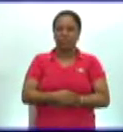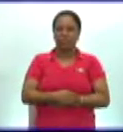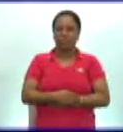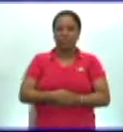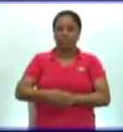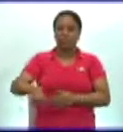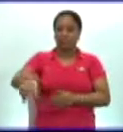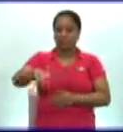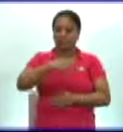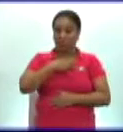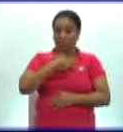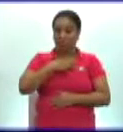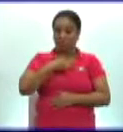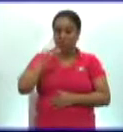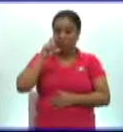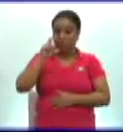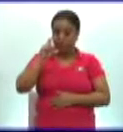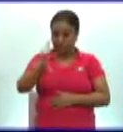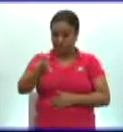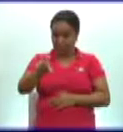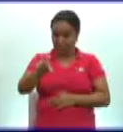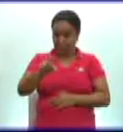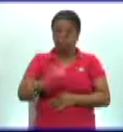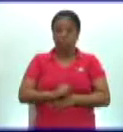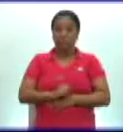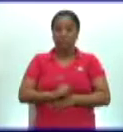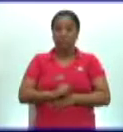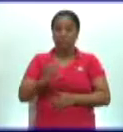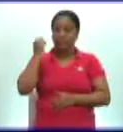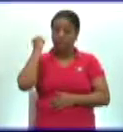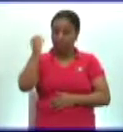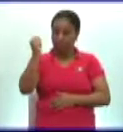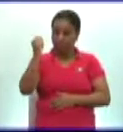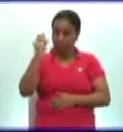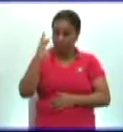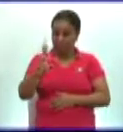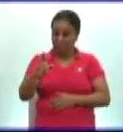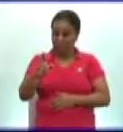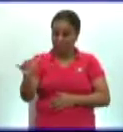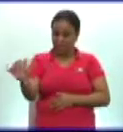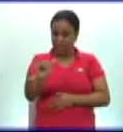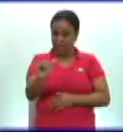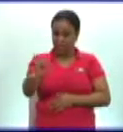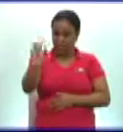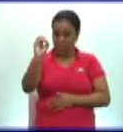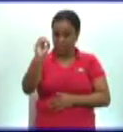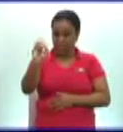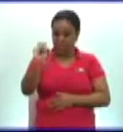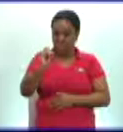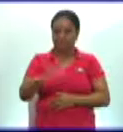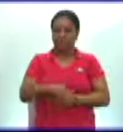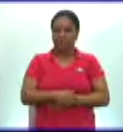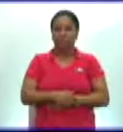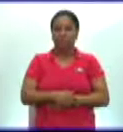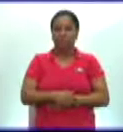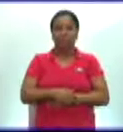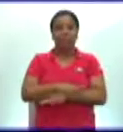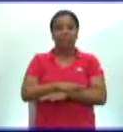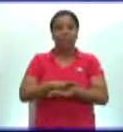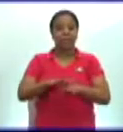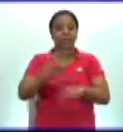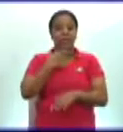Ustedes deben haber llegado a la conclusión que la fuerza resultante es igual a 0, ya que, como